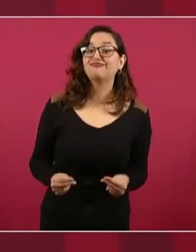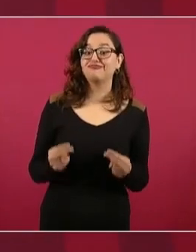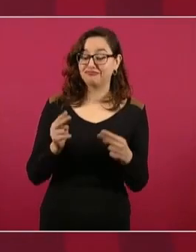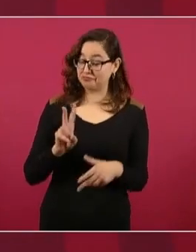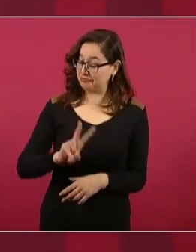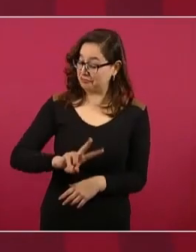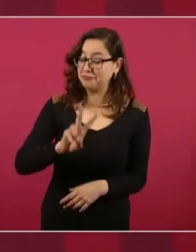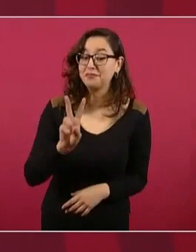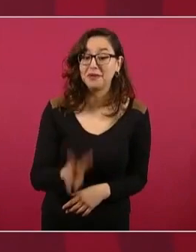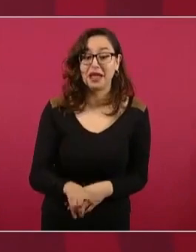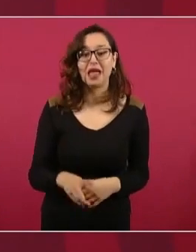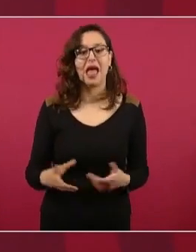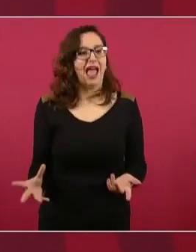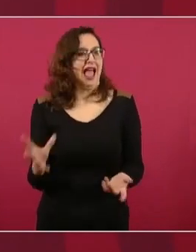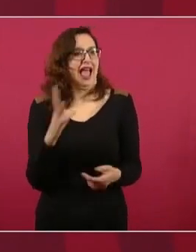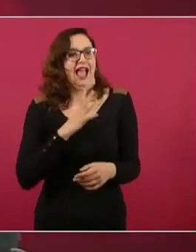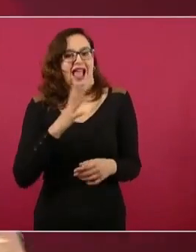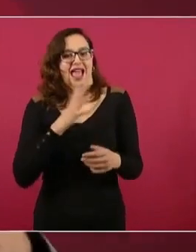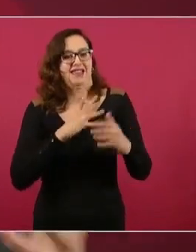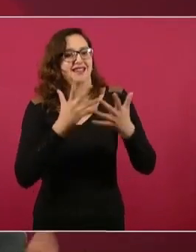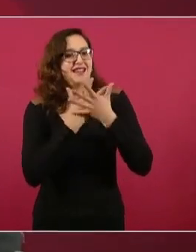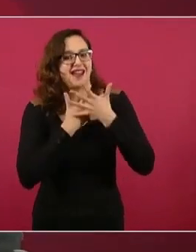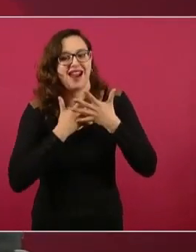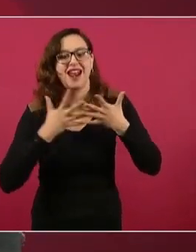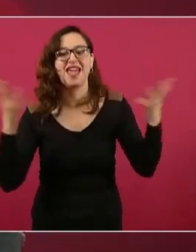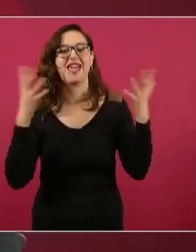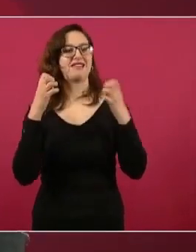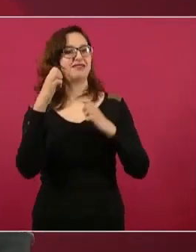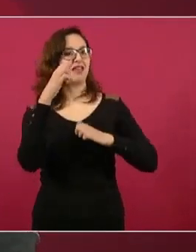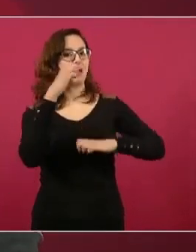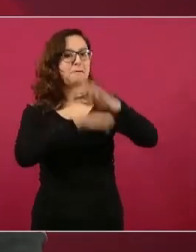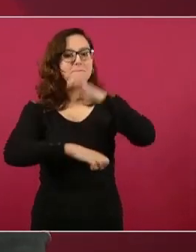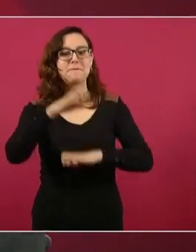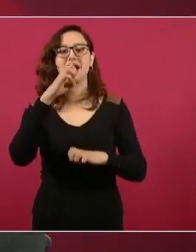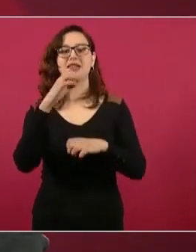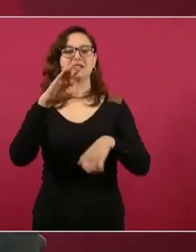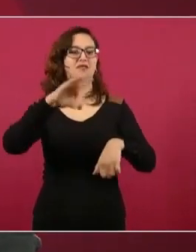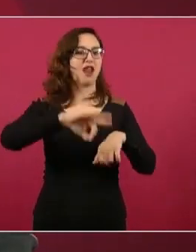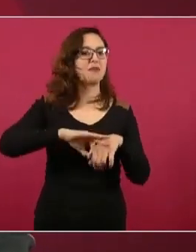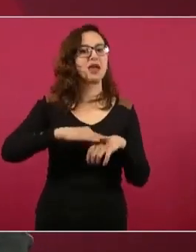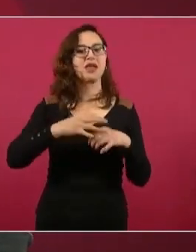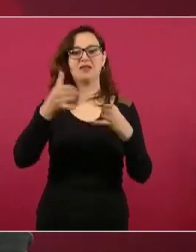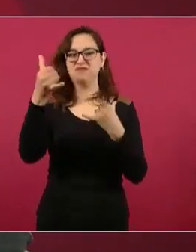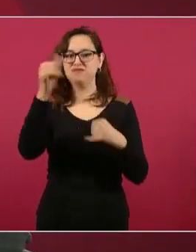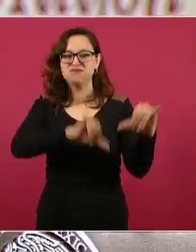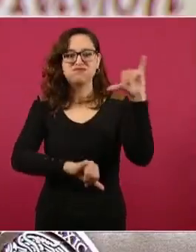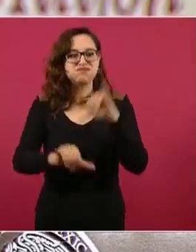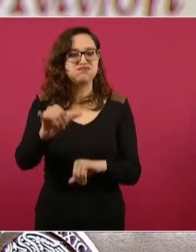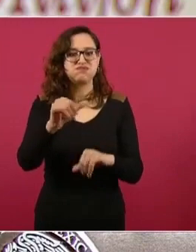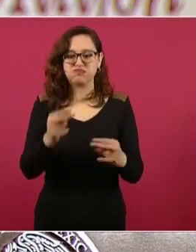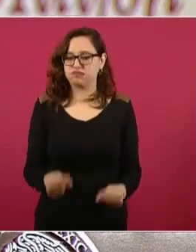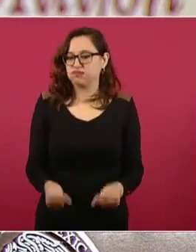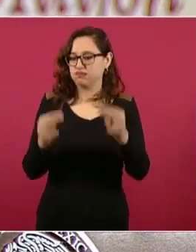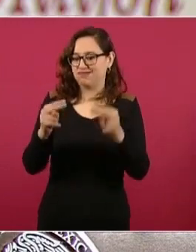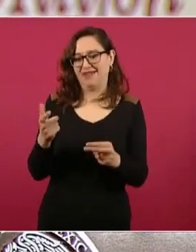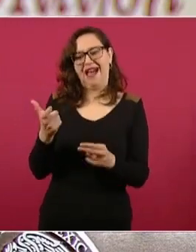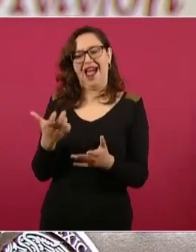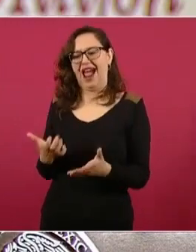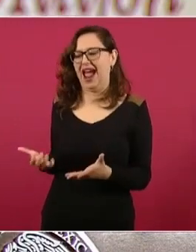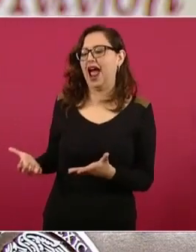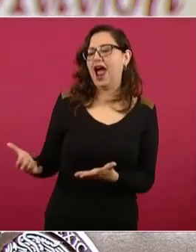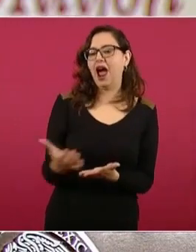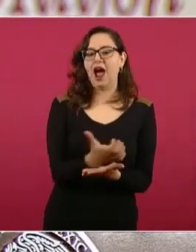todo lo que tiene que ver con salud. Es la segunda o tercera operación más lucrativa del mundo, junto